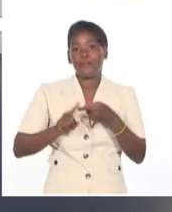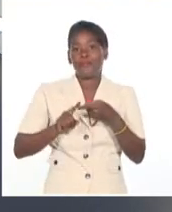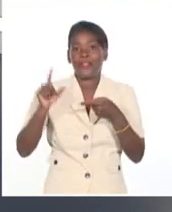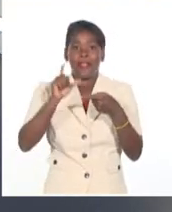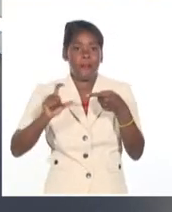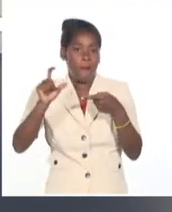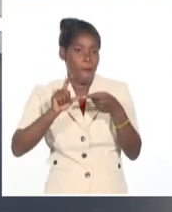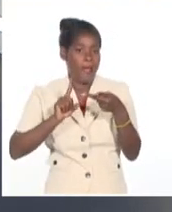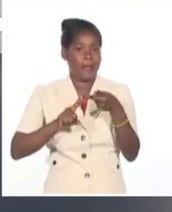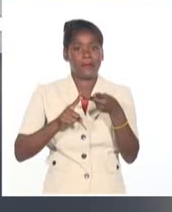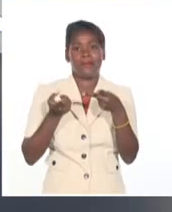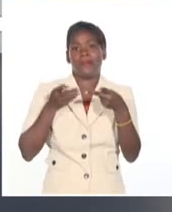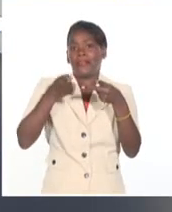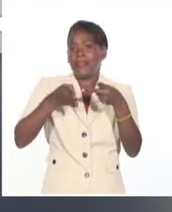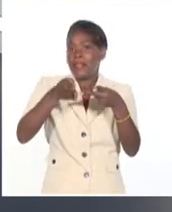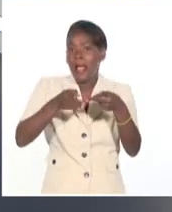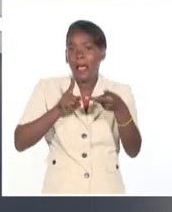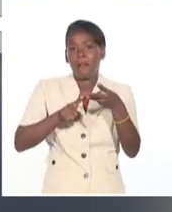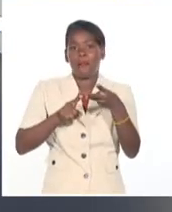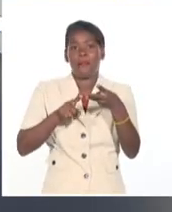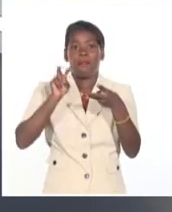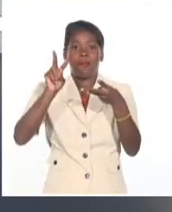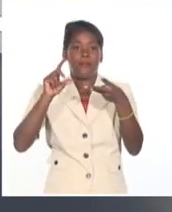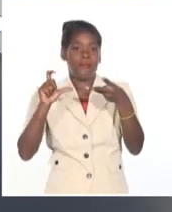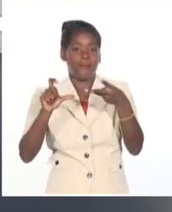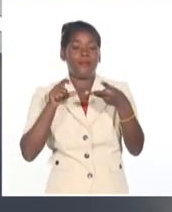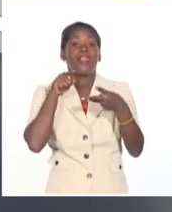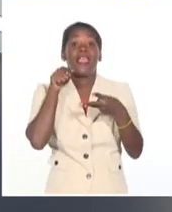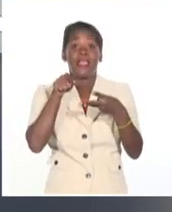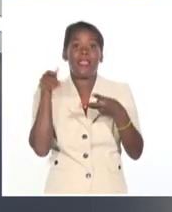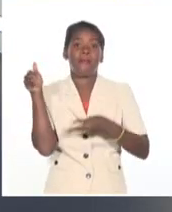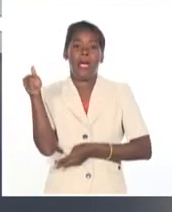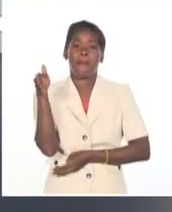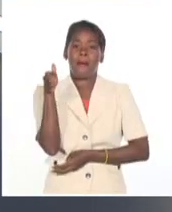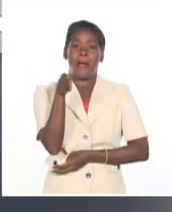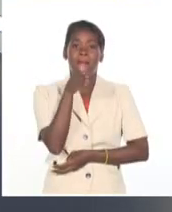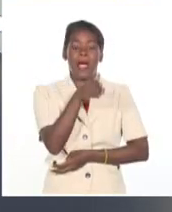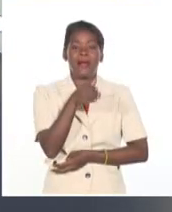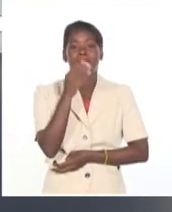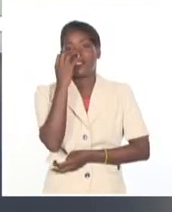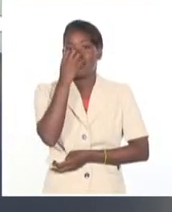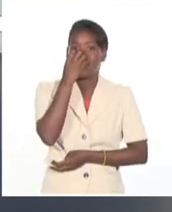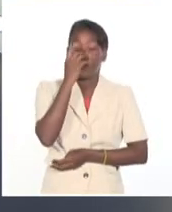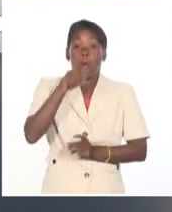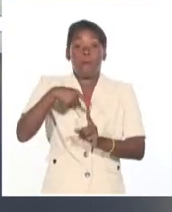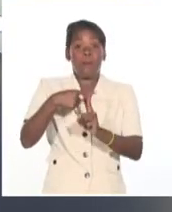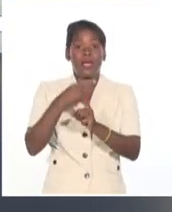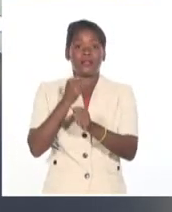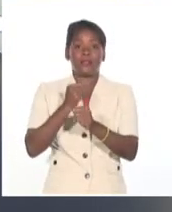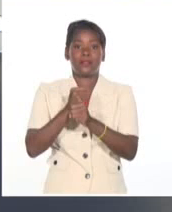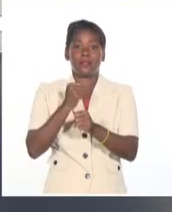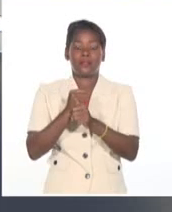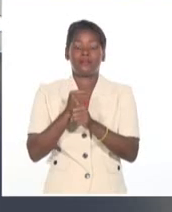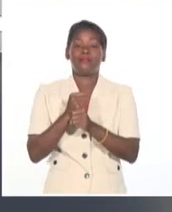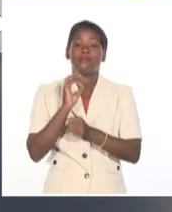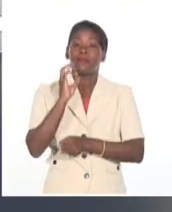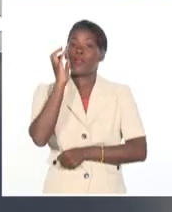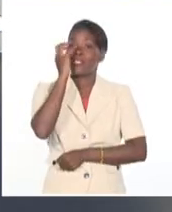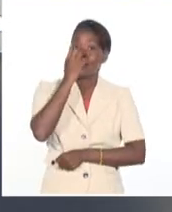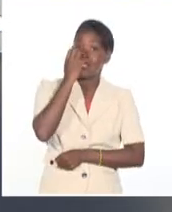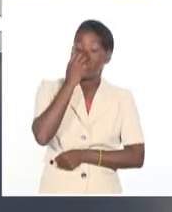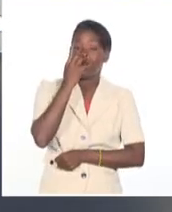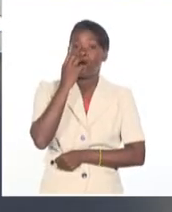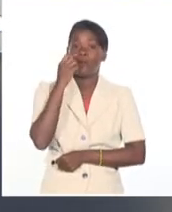Villa Clara, y también fundadora del Circo Nacional de Cuba. El circo que seguro será una de las actividades que tendremos por